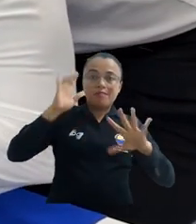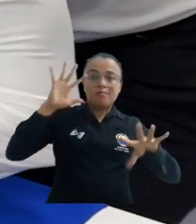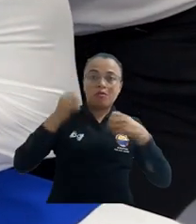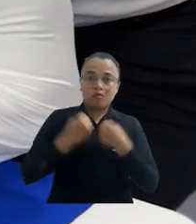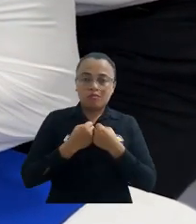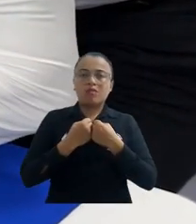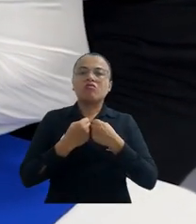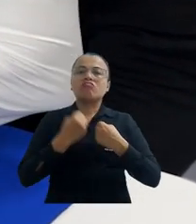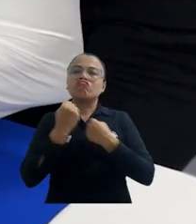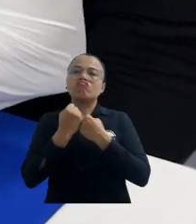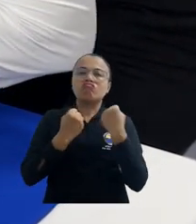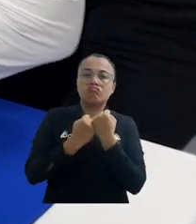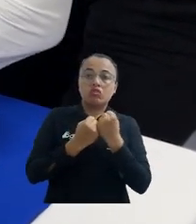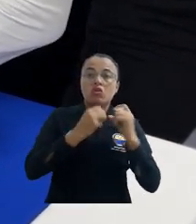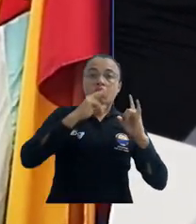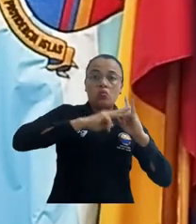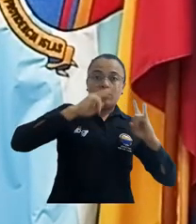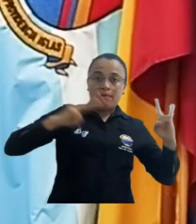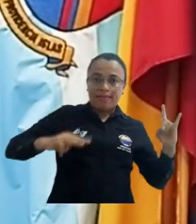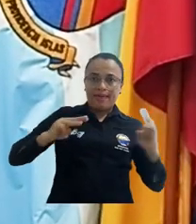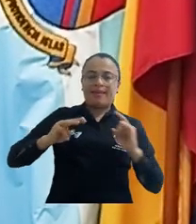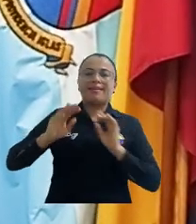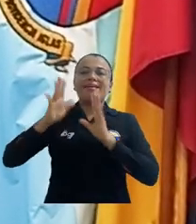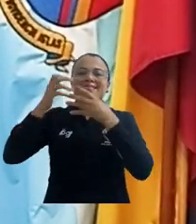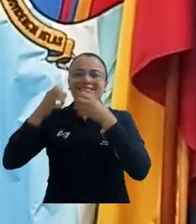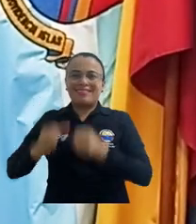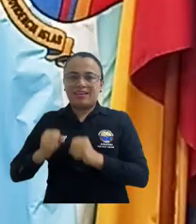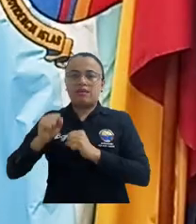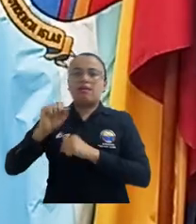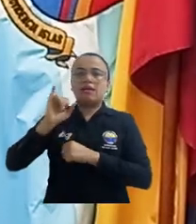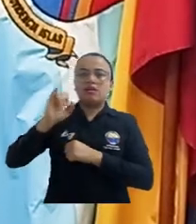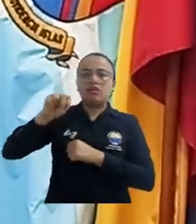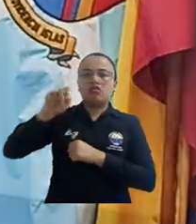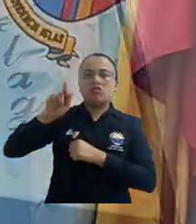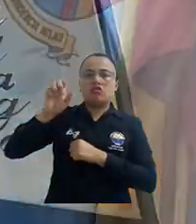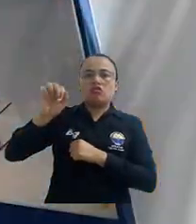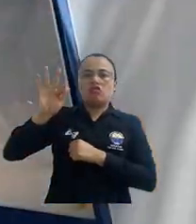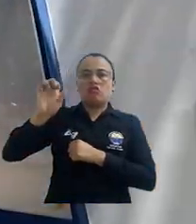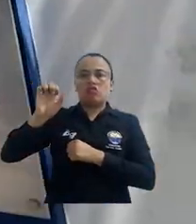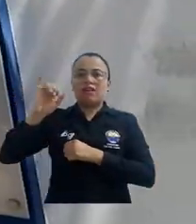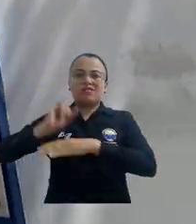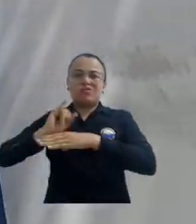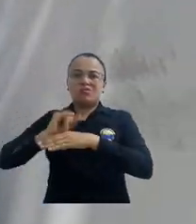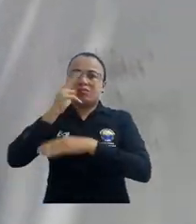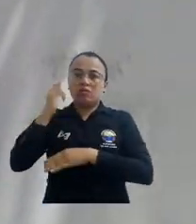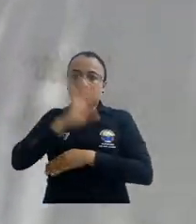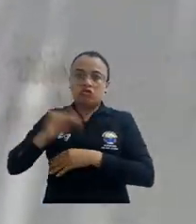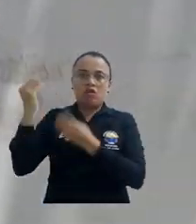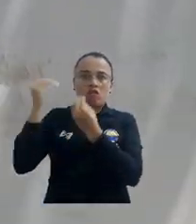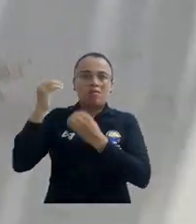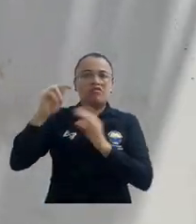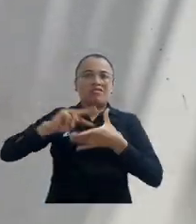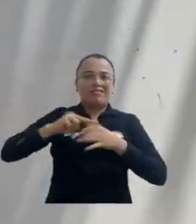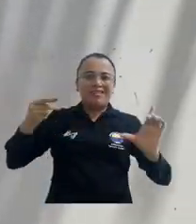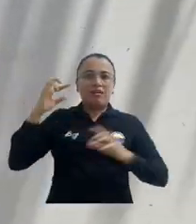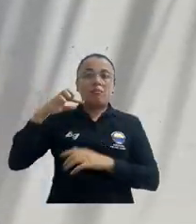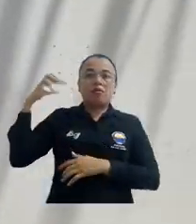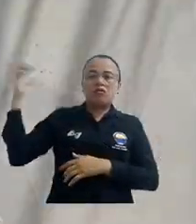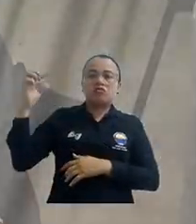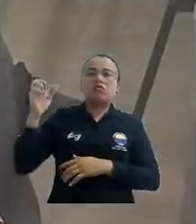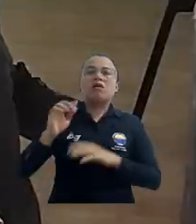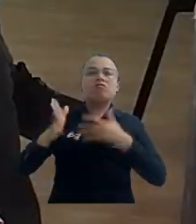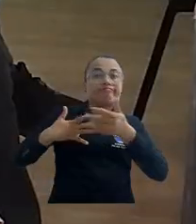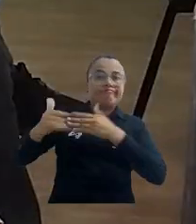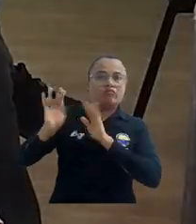La firma de convenio marco de cooperación entre Unimagdalena y la sede del Instituto Nacional de Formación Técnica Profesional Infotep San Andrés